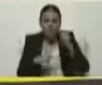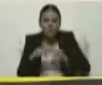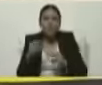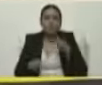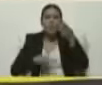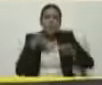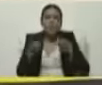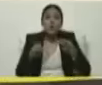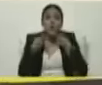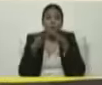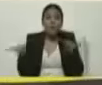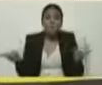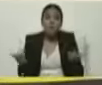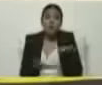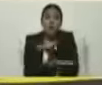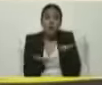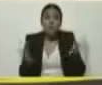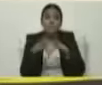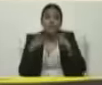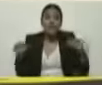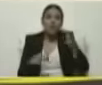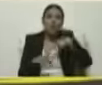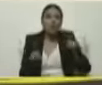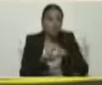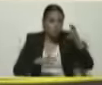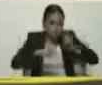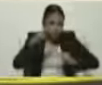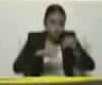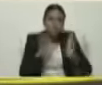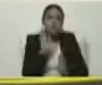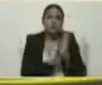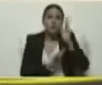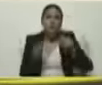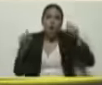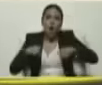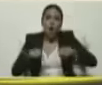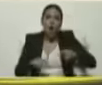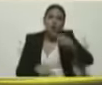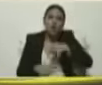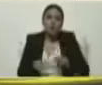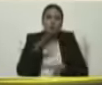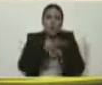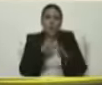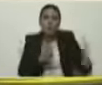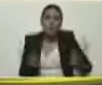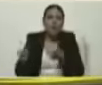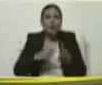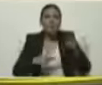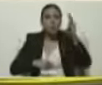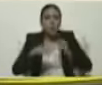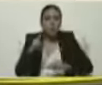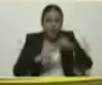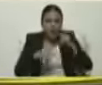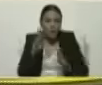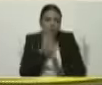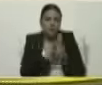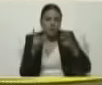públicas para recuperarnos. Hoy estamos en la senda de la recuperación del